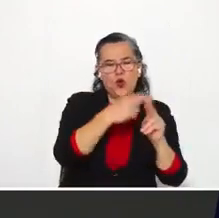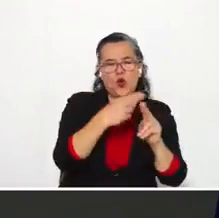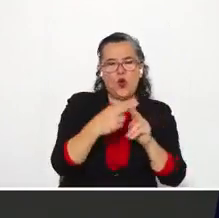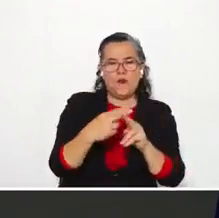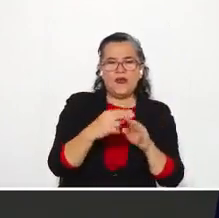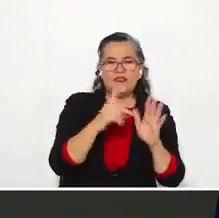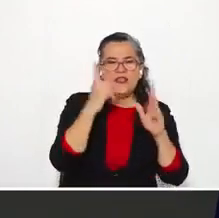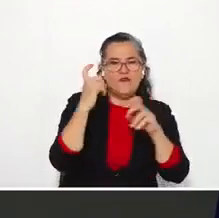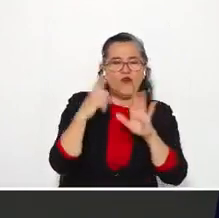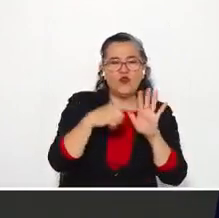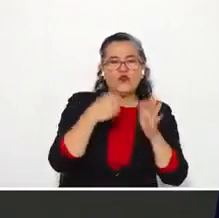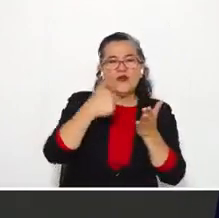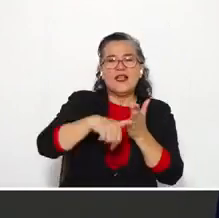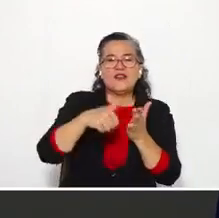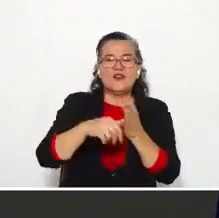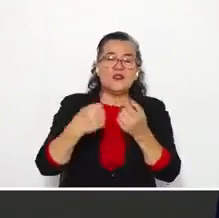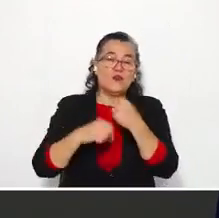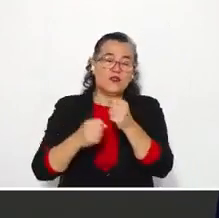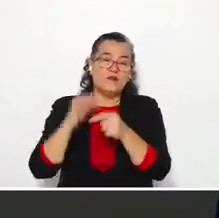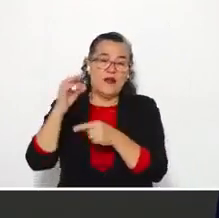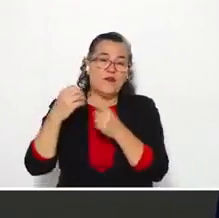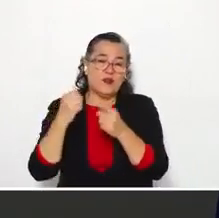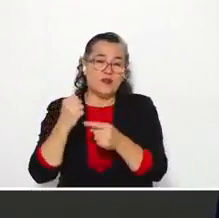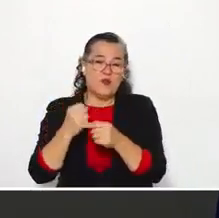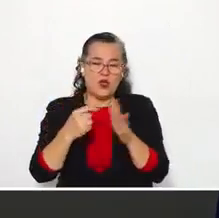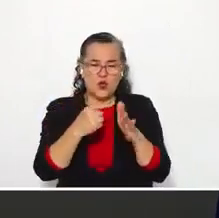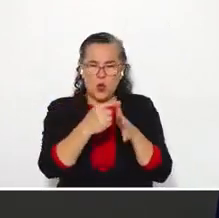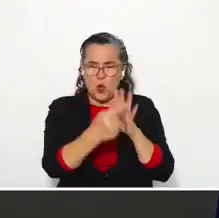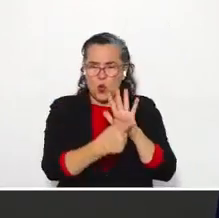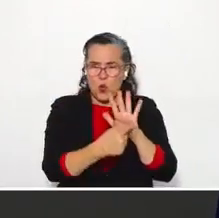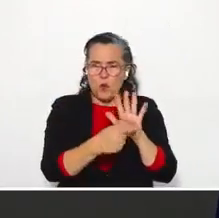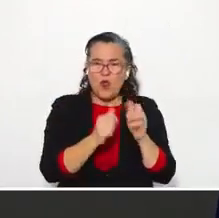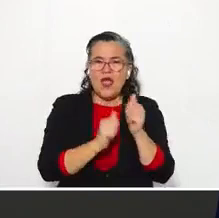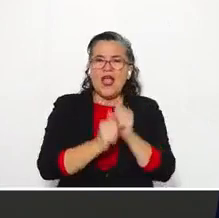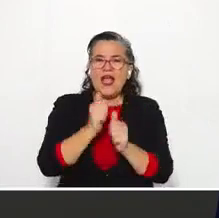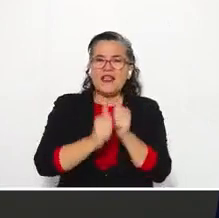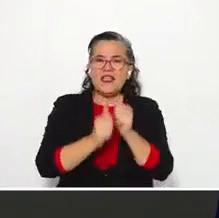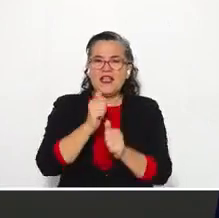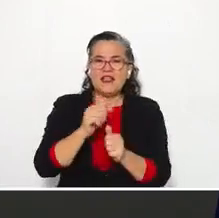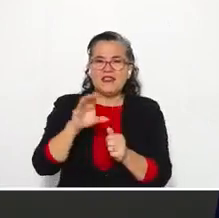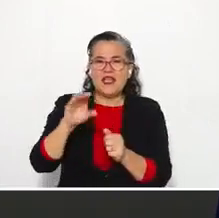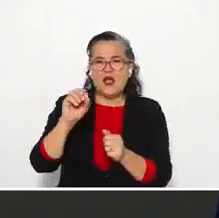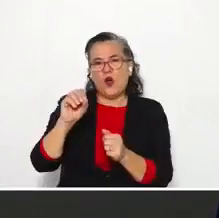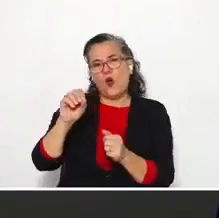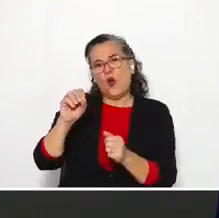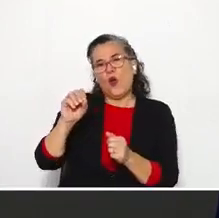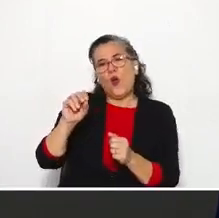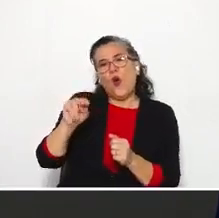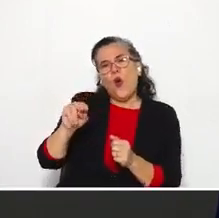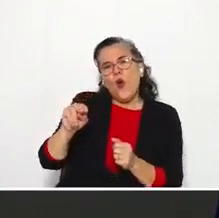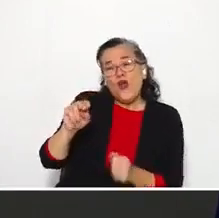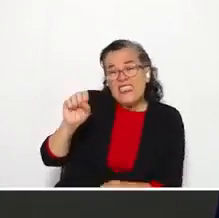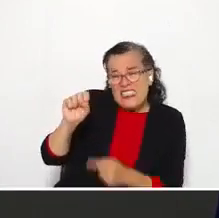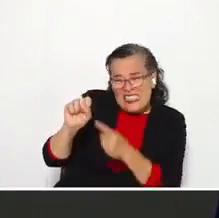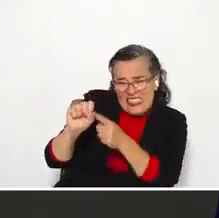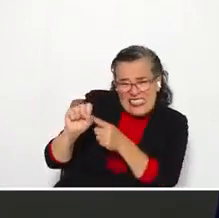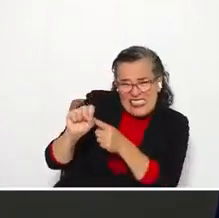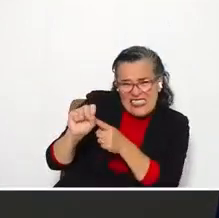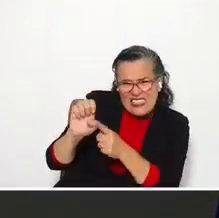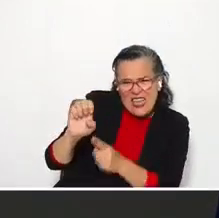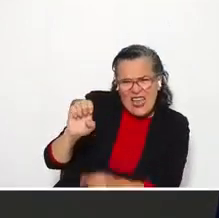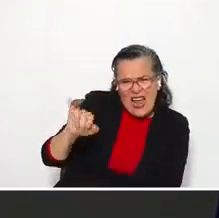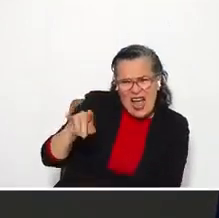elecciones municipales del próximo año. Había candidatos a concejales con S.